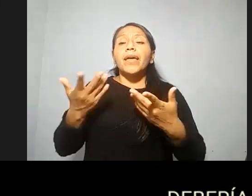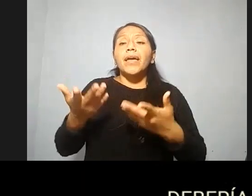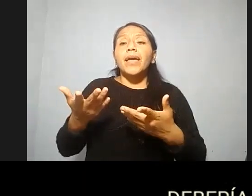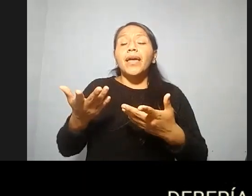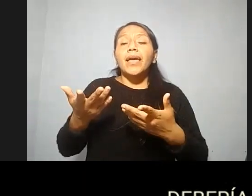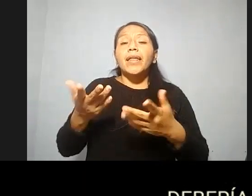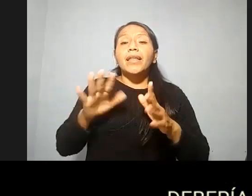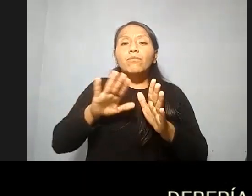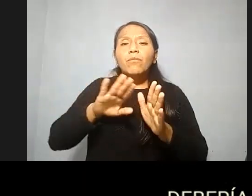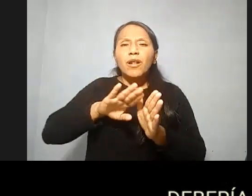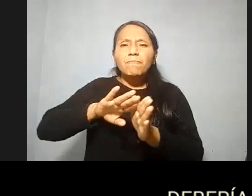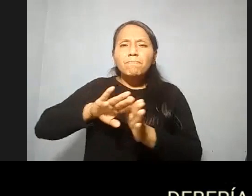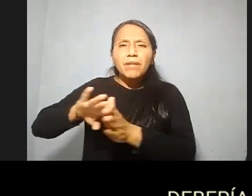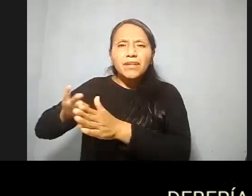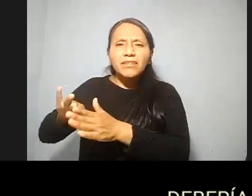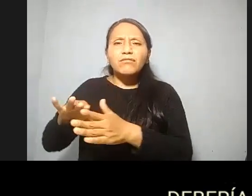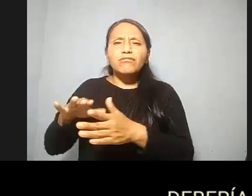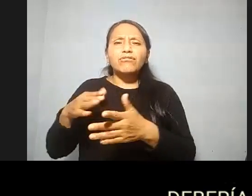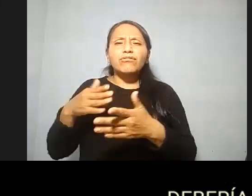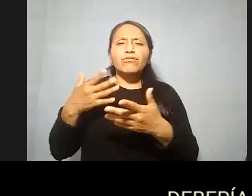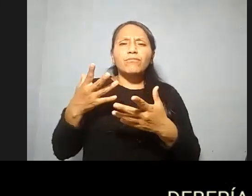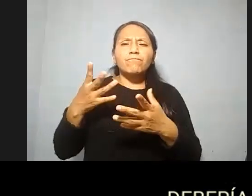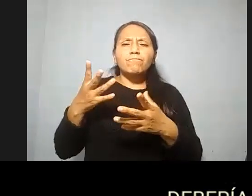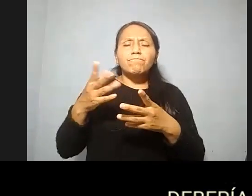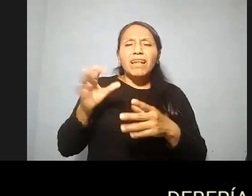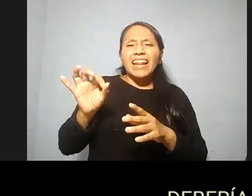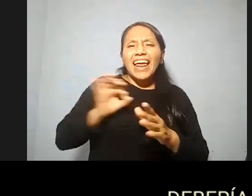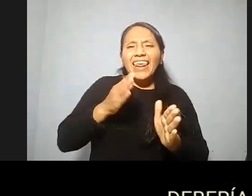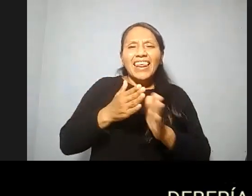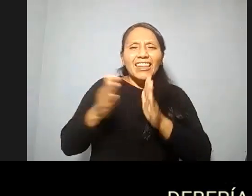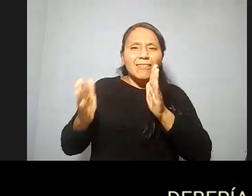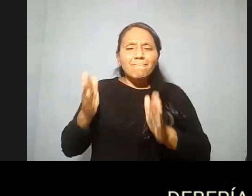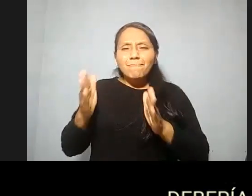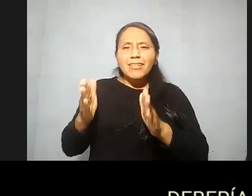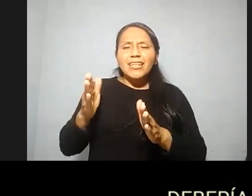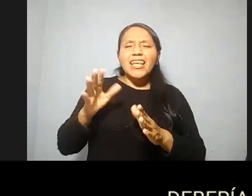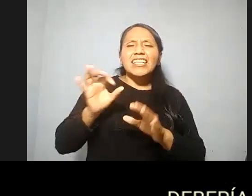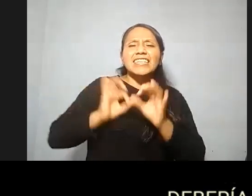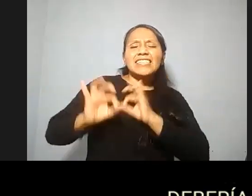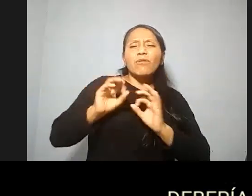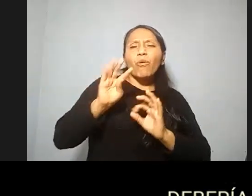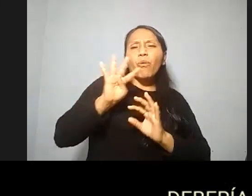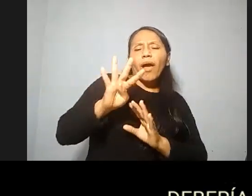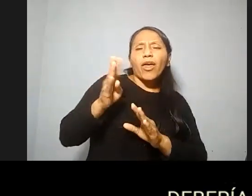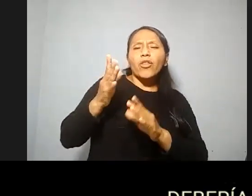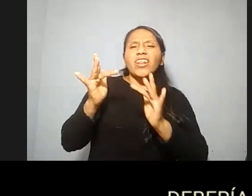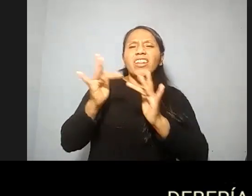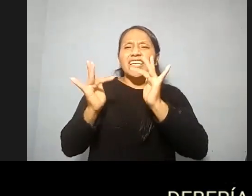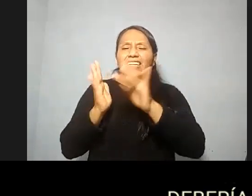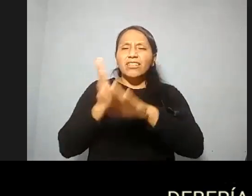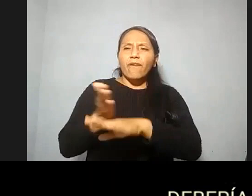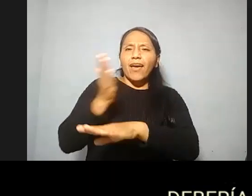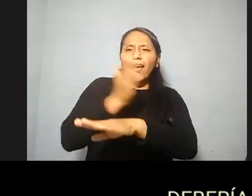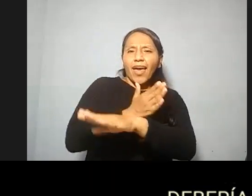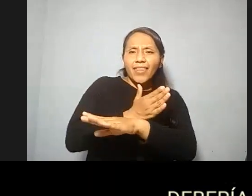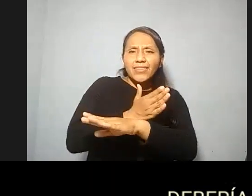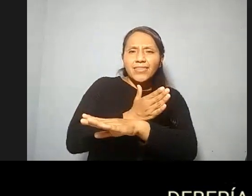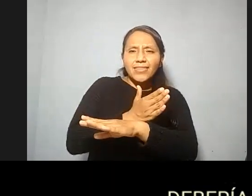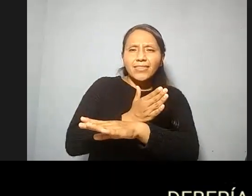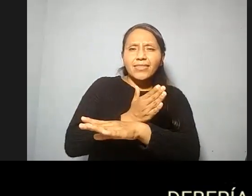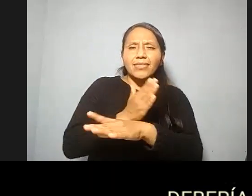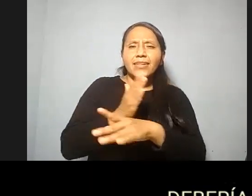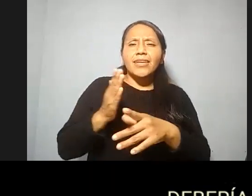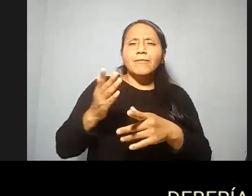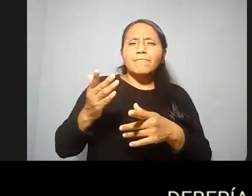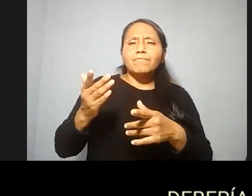marginación, ocurriría en la Edad Media, en el siglo IV a.C., y a diferencia de la antigüedad,